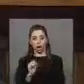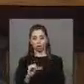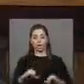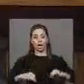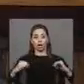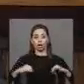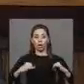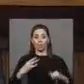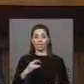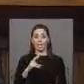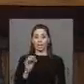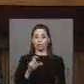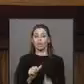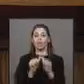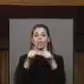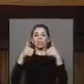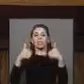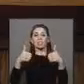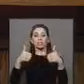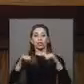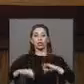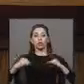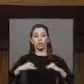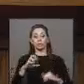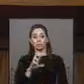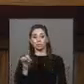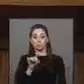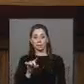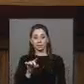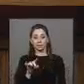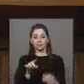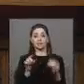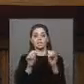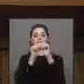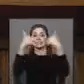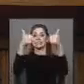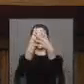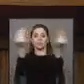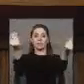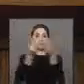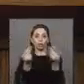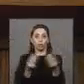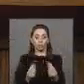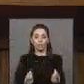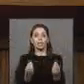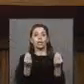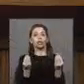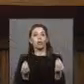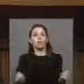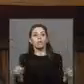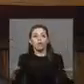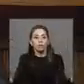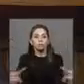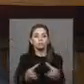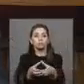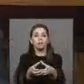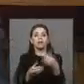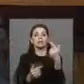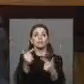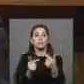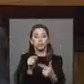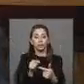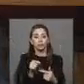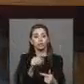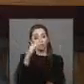los jóvenes héroes de la dirección de la Juventud Socialista optaron por disolver la estructura y abocarse a reconstruir el partido, en